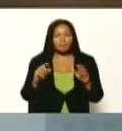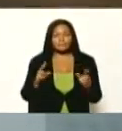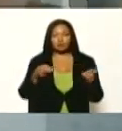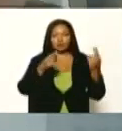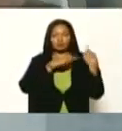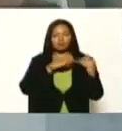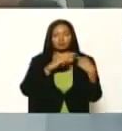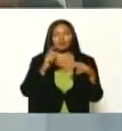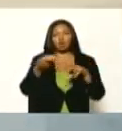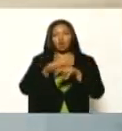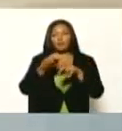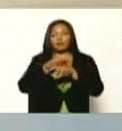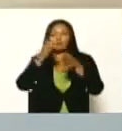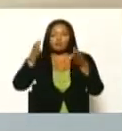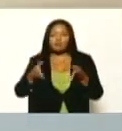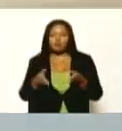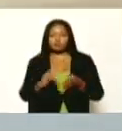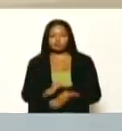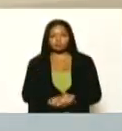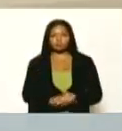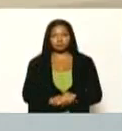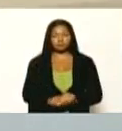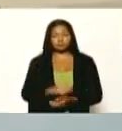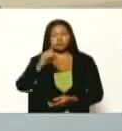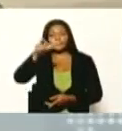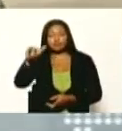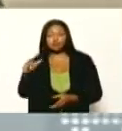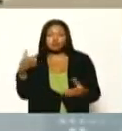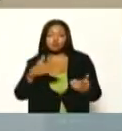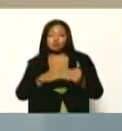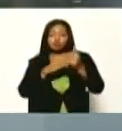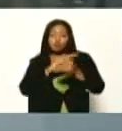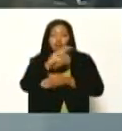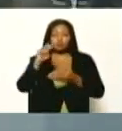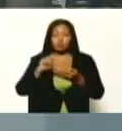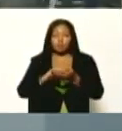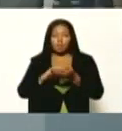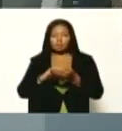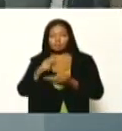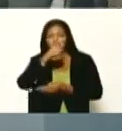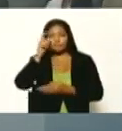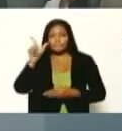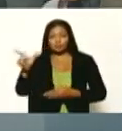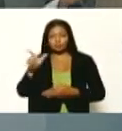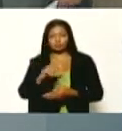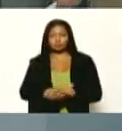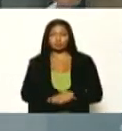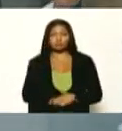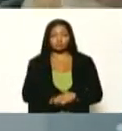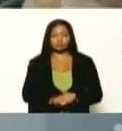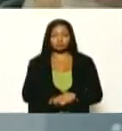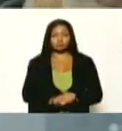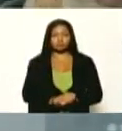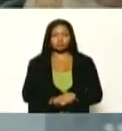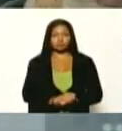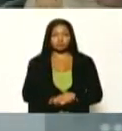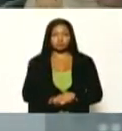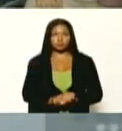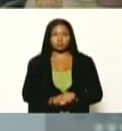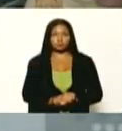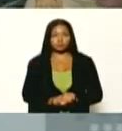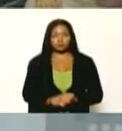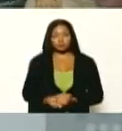de gobernador aquellos miembros de la Dirección Nacional, del Consejo Político